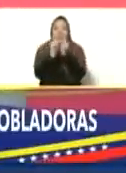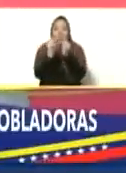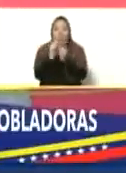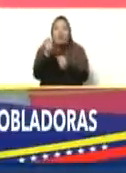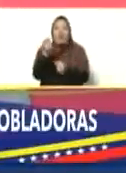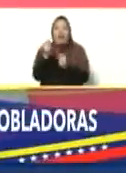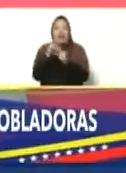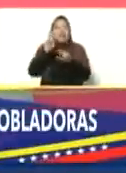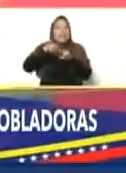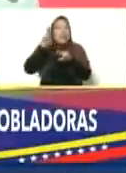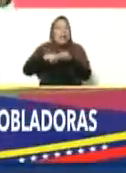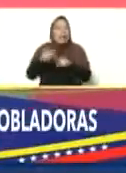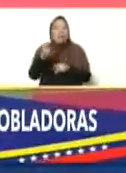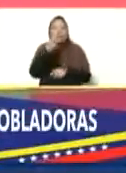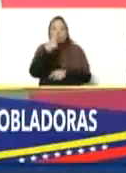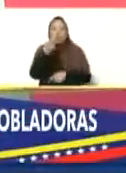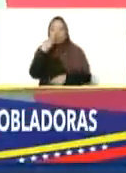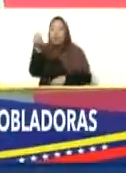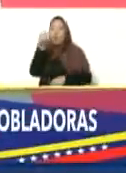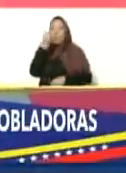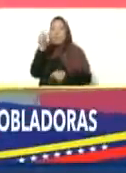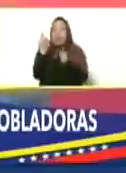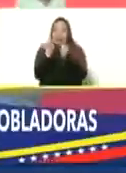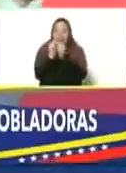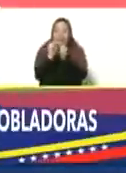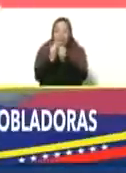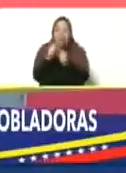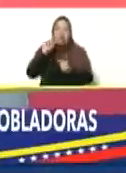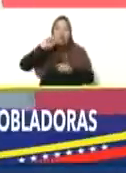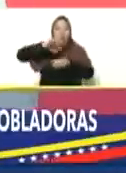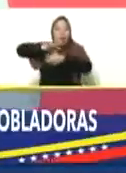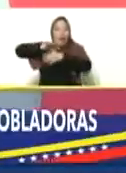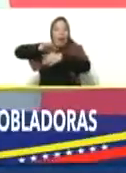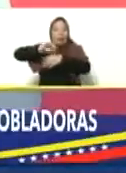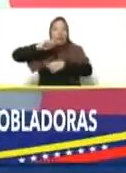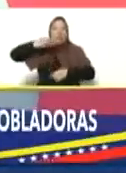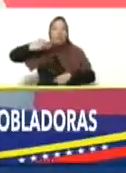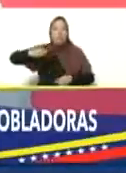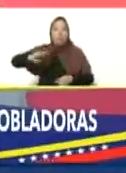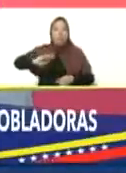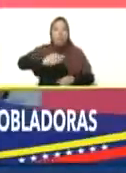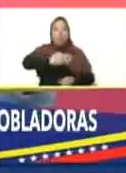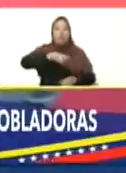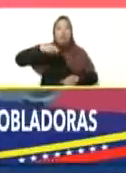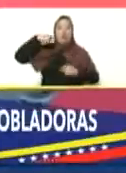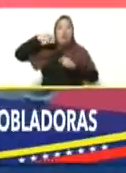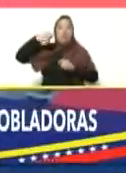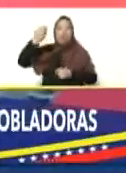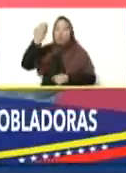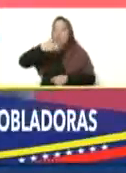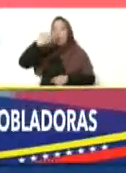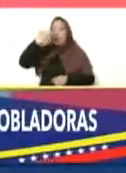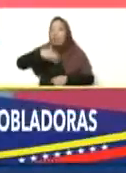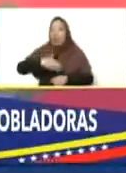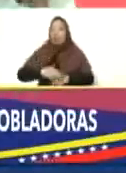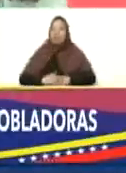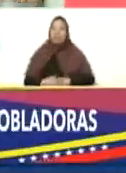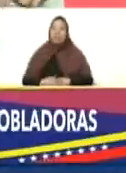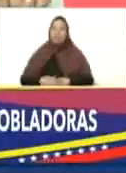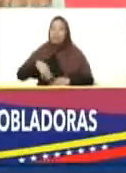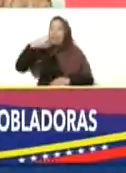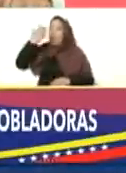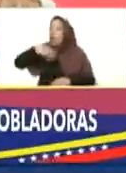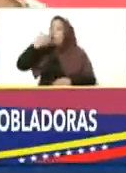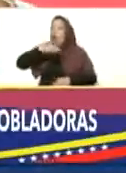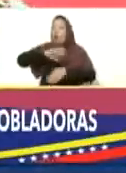caraotas lentejas la carne el pollo el pescado las legumbres las frutas